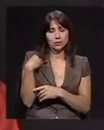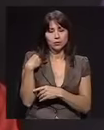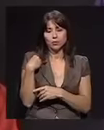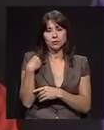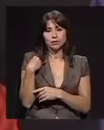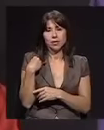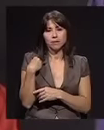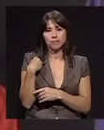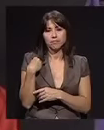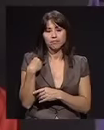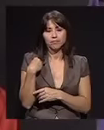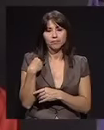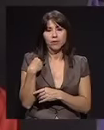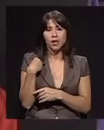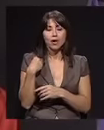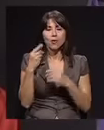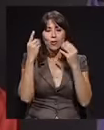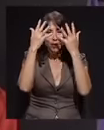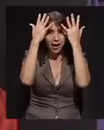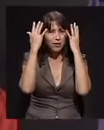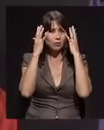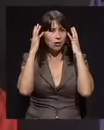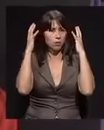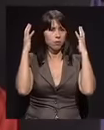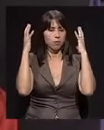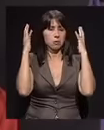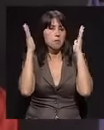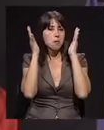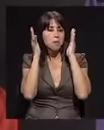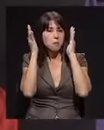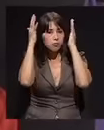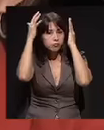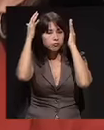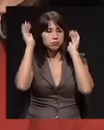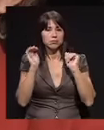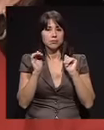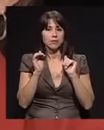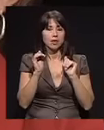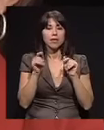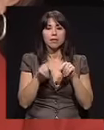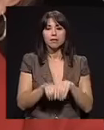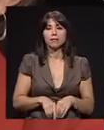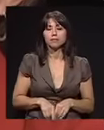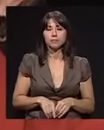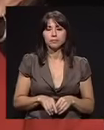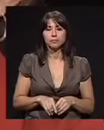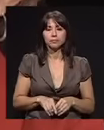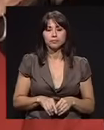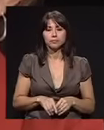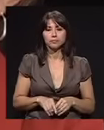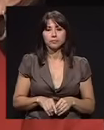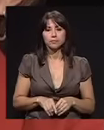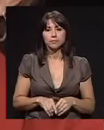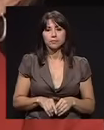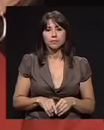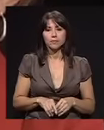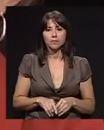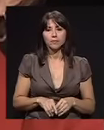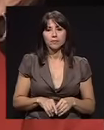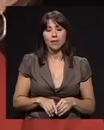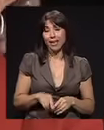gusta el cabello con mucho volumen. Más que todo, la parte de delante se usa suelta.